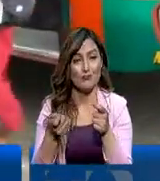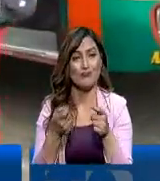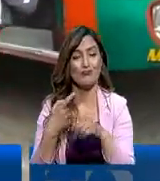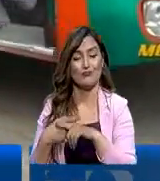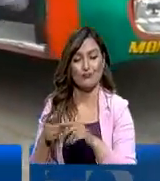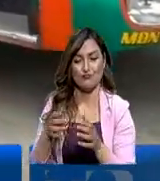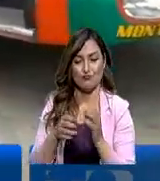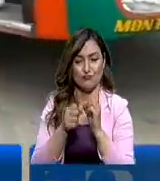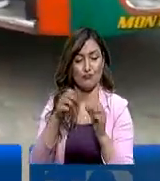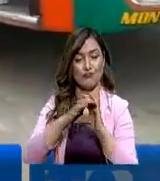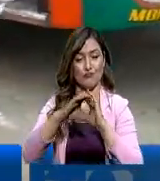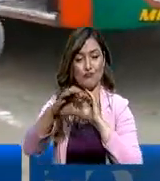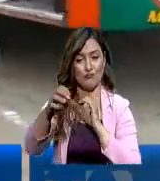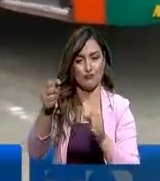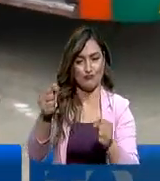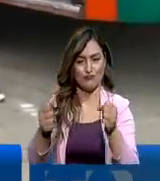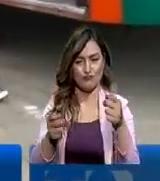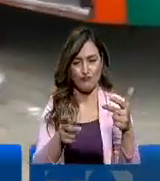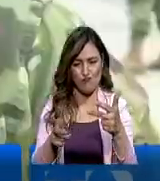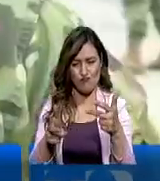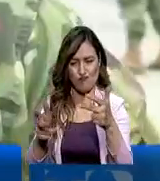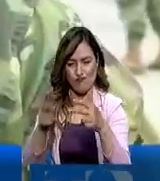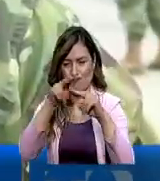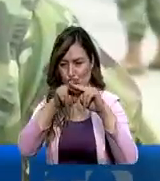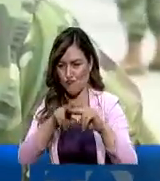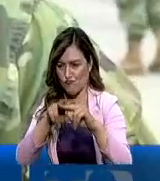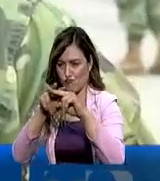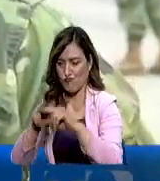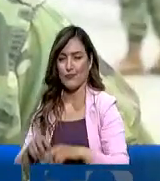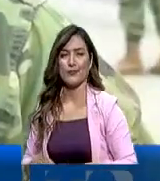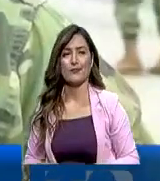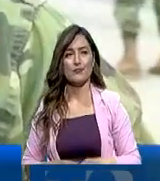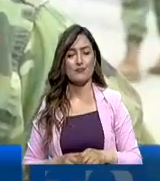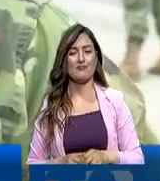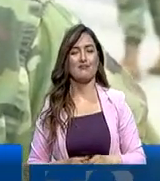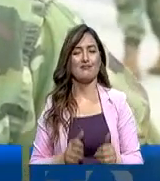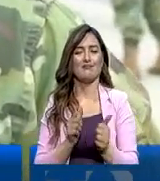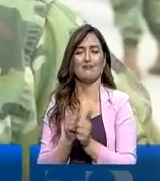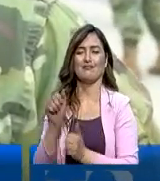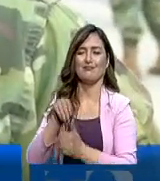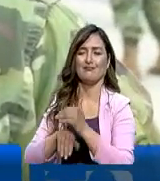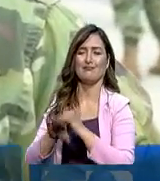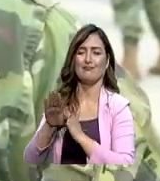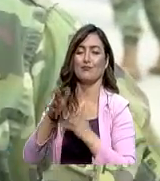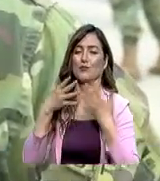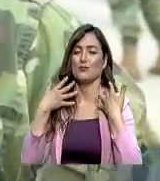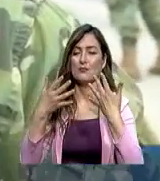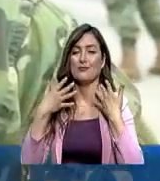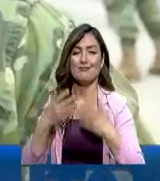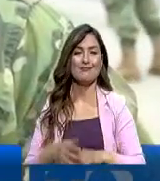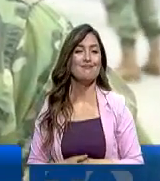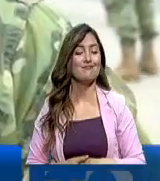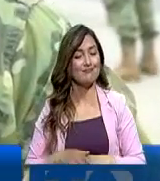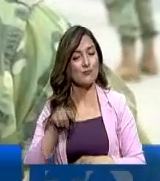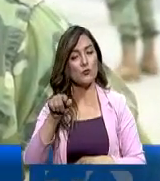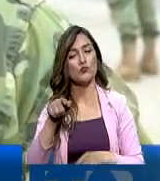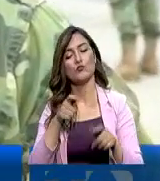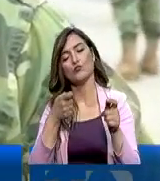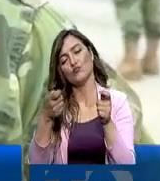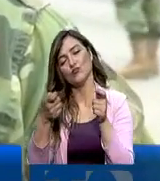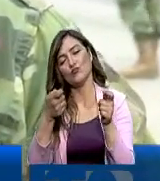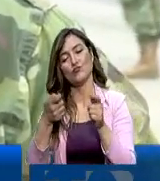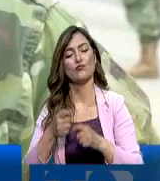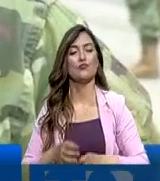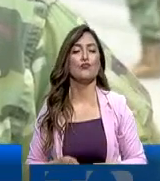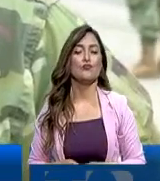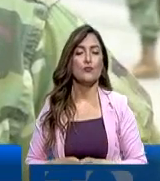en carreteras de primero y segundo orden. Que es una vía de paso hacia Guayaquil. Entonces también estamos haciendo los controles respectivos para